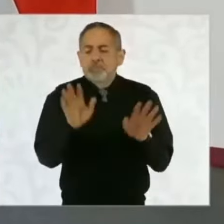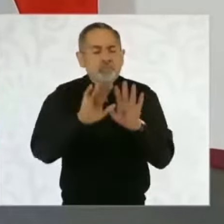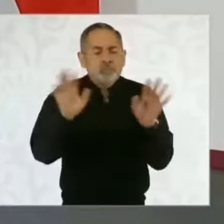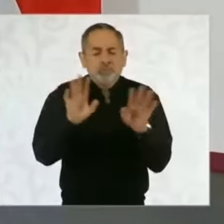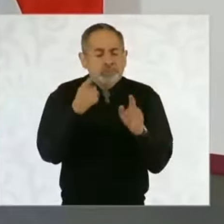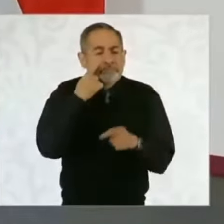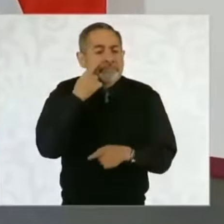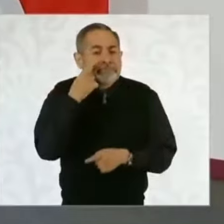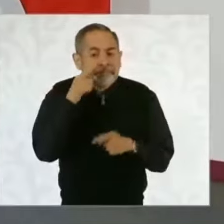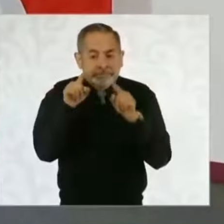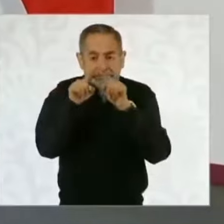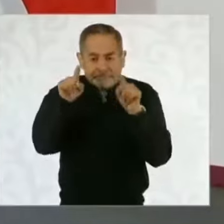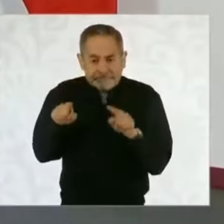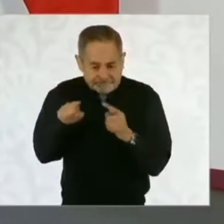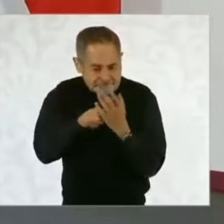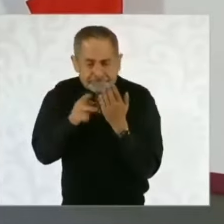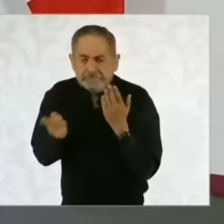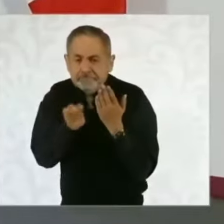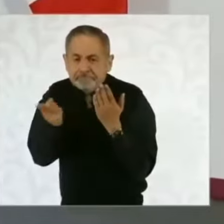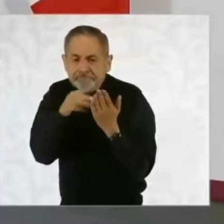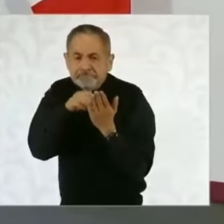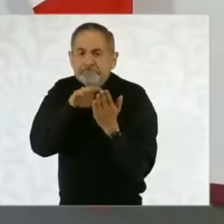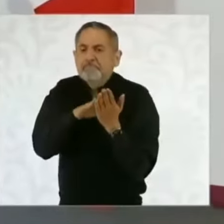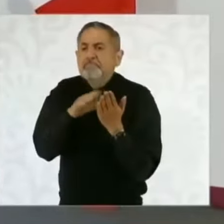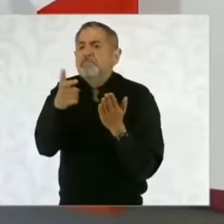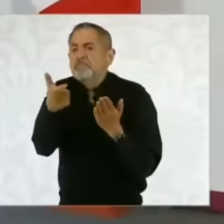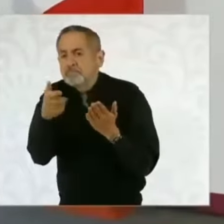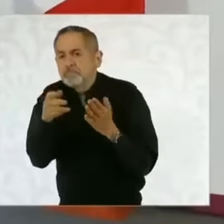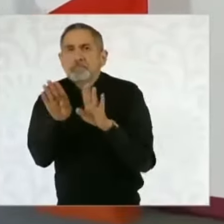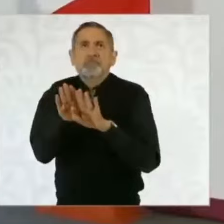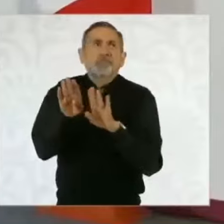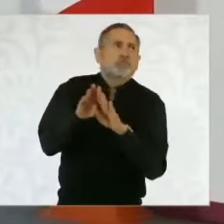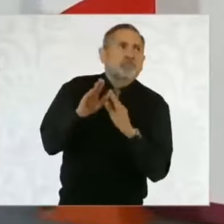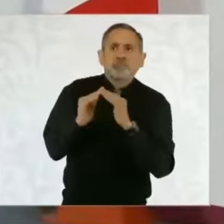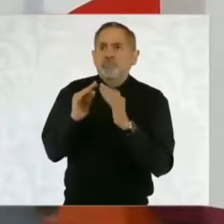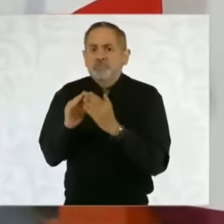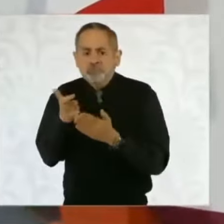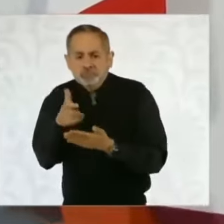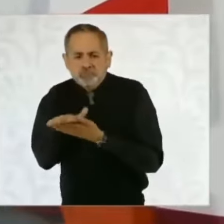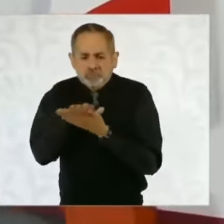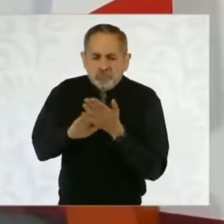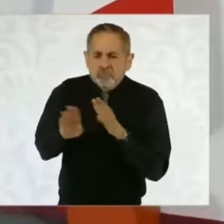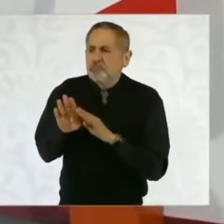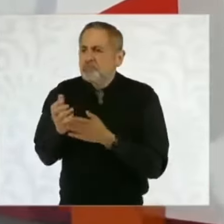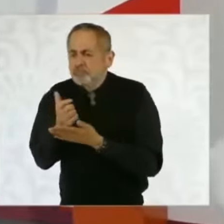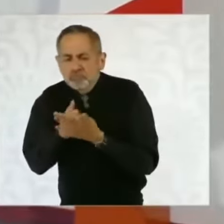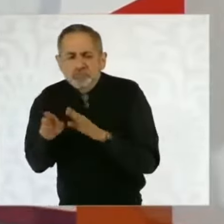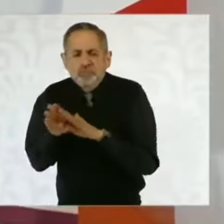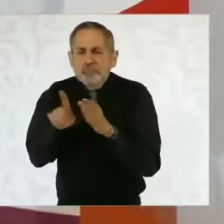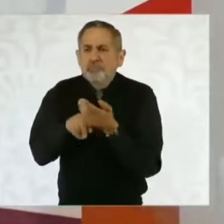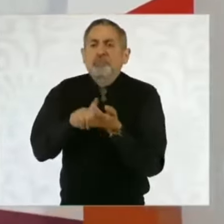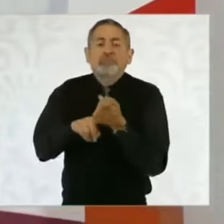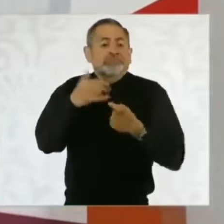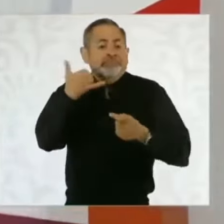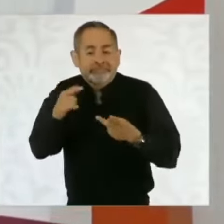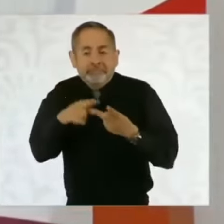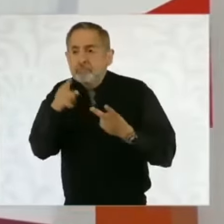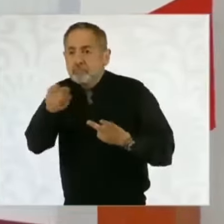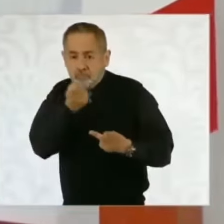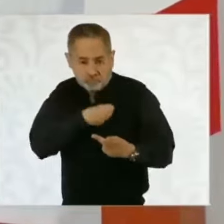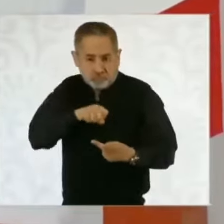eh Para conocer la condición socioeconómica de las y los adultos mayores y su condición de